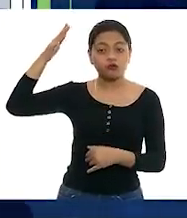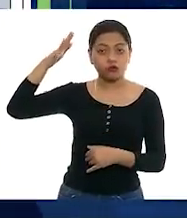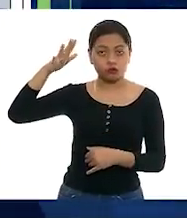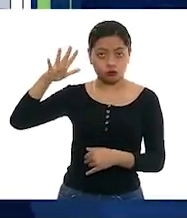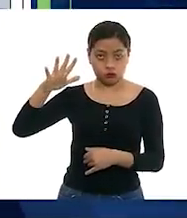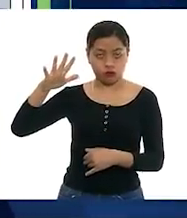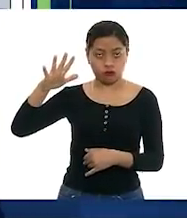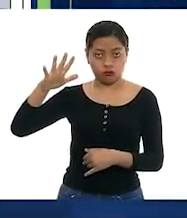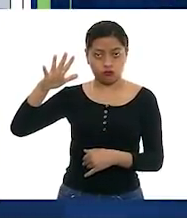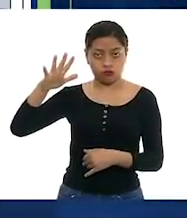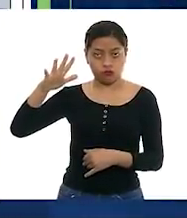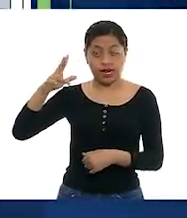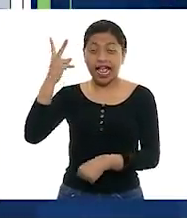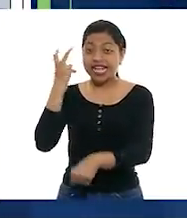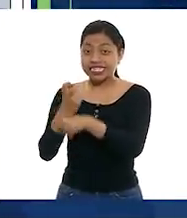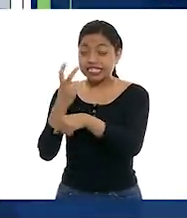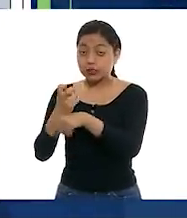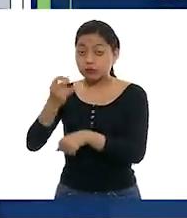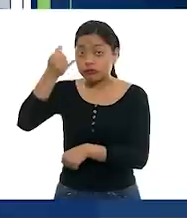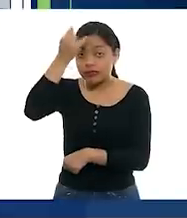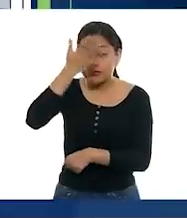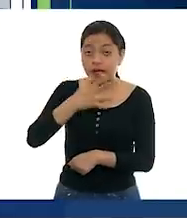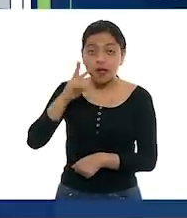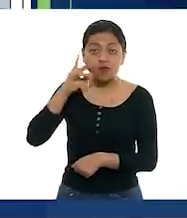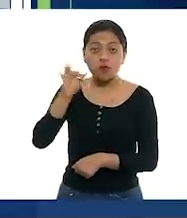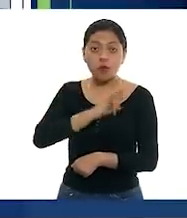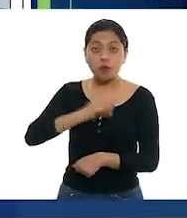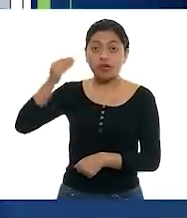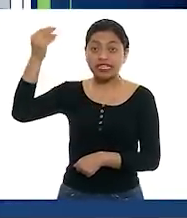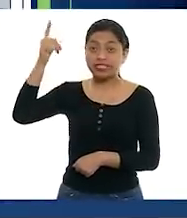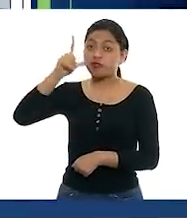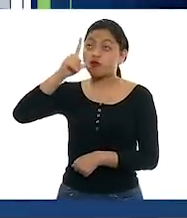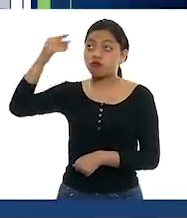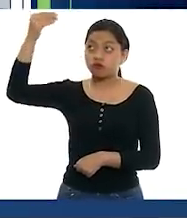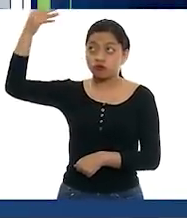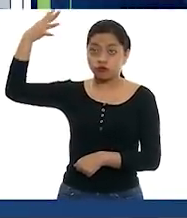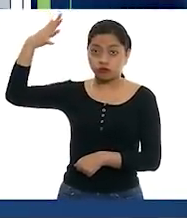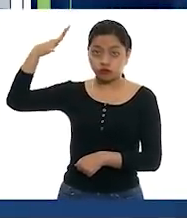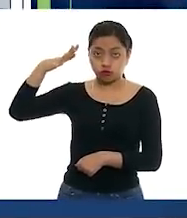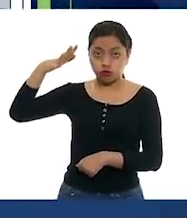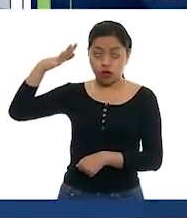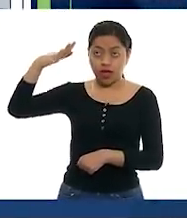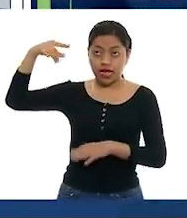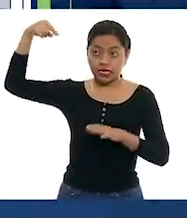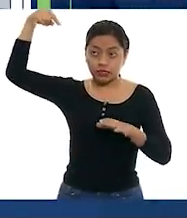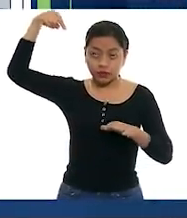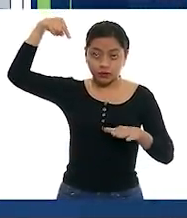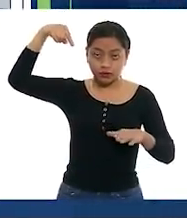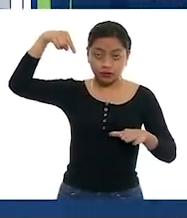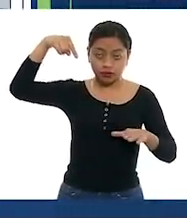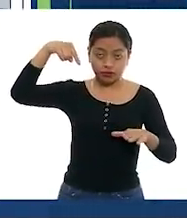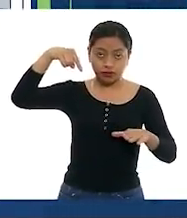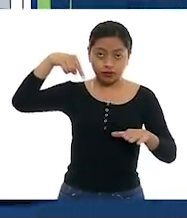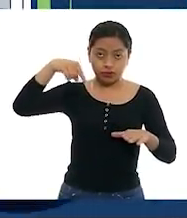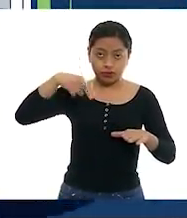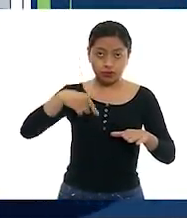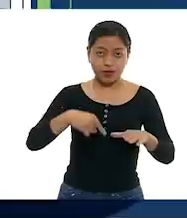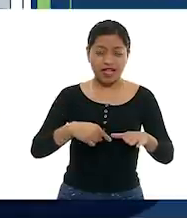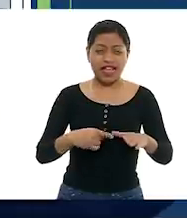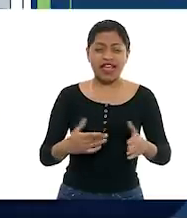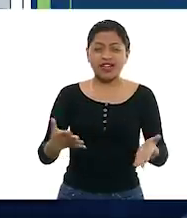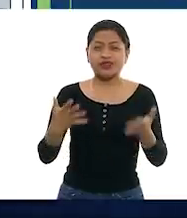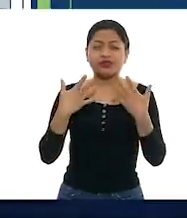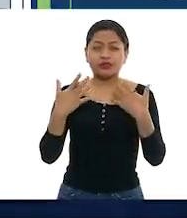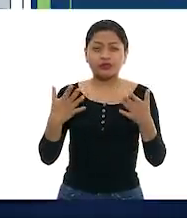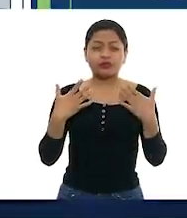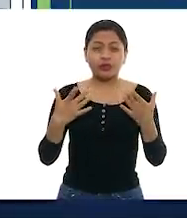En la segunda imagen podemos observar que la energía del sol entra al invernadero y que ahí se está acumulando el calor que queda